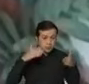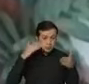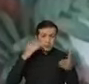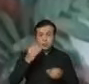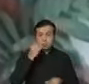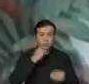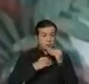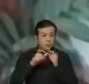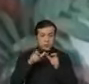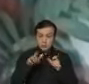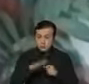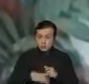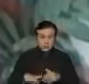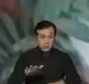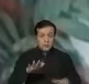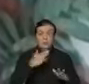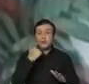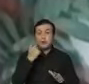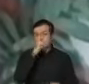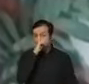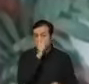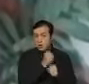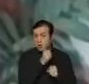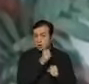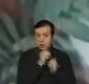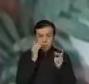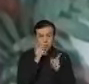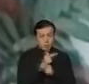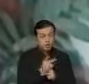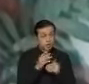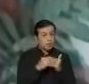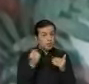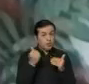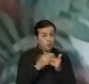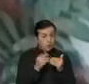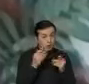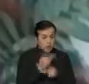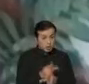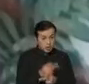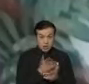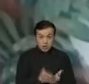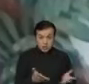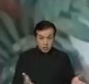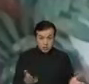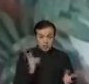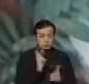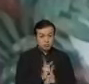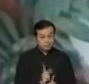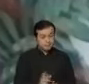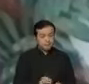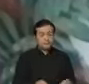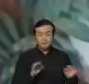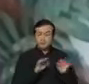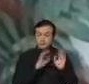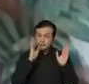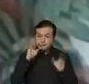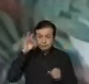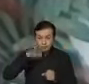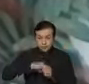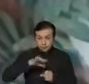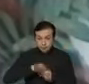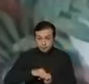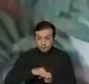dar de comer a la gente, nos corresponde mejorar el empleo y preservar la dolarización. Esas son nuestras prioridades. Las elecciones no están entre